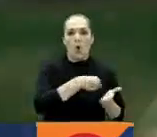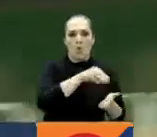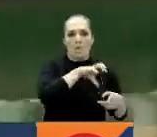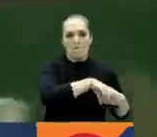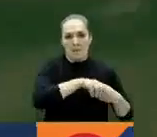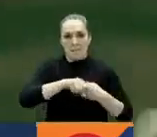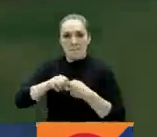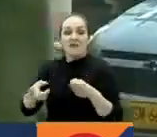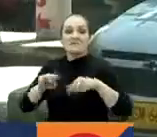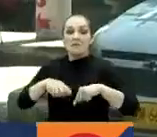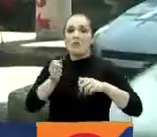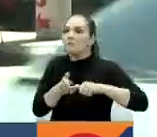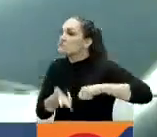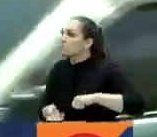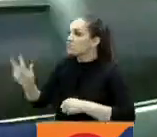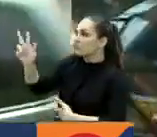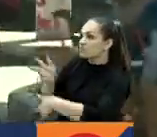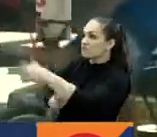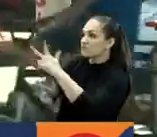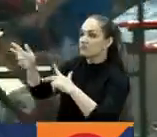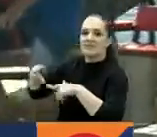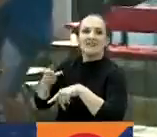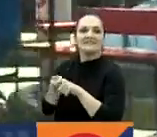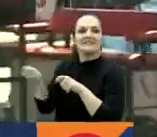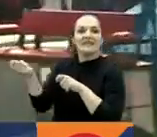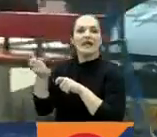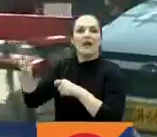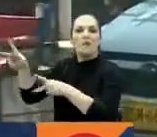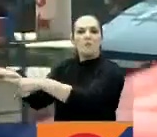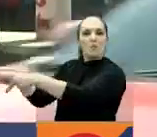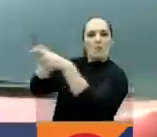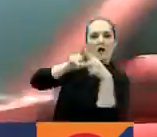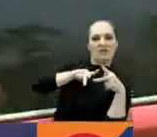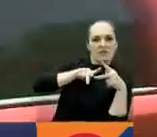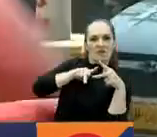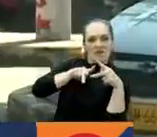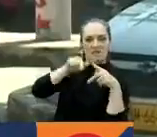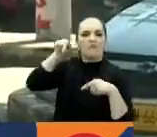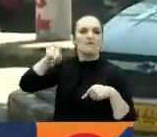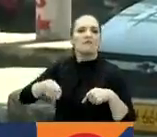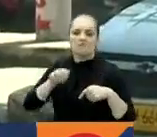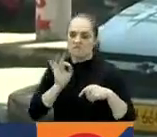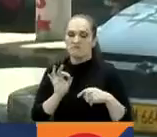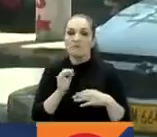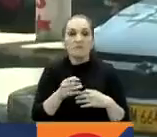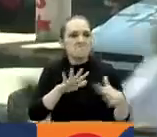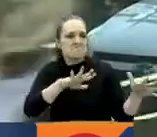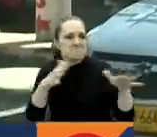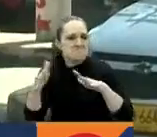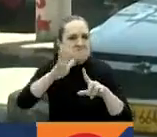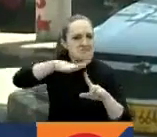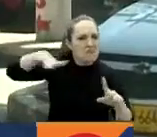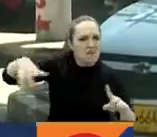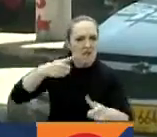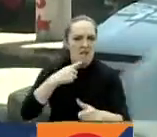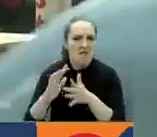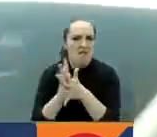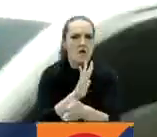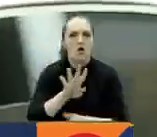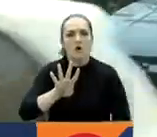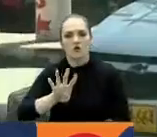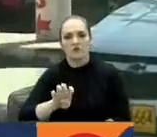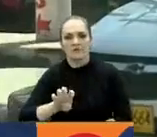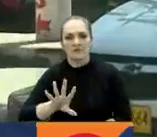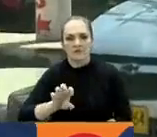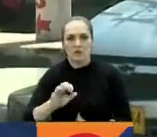y estamos muy cerca al puente Pumarejo. Según los datos de la terminal, en total se han movilizado hasta el momento más de